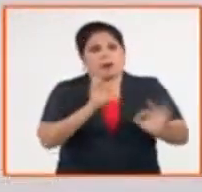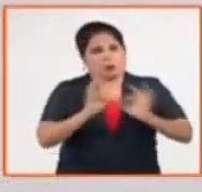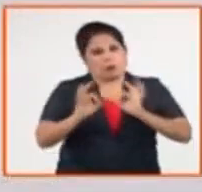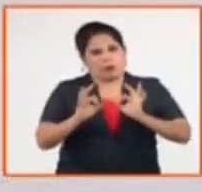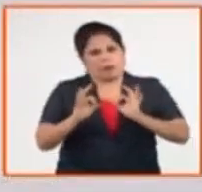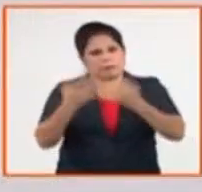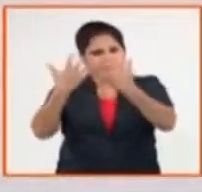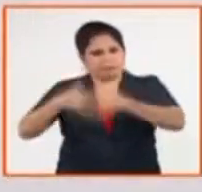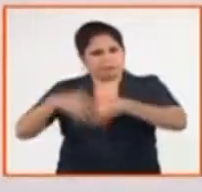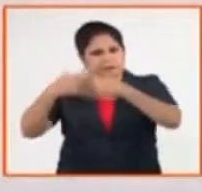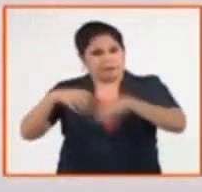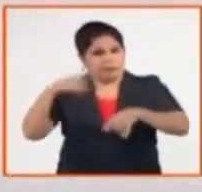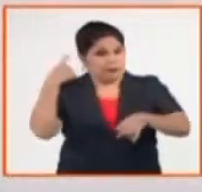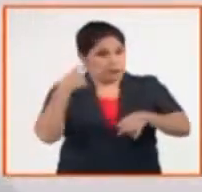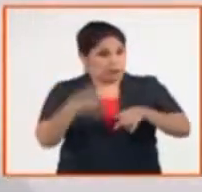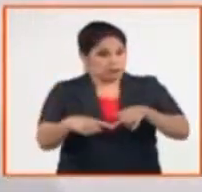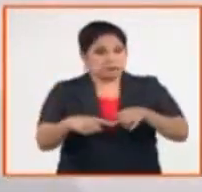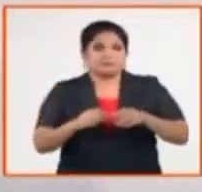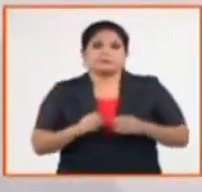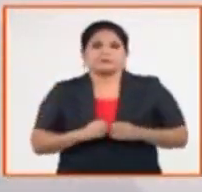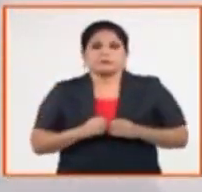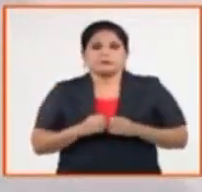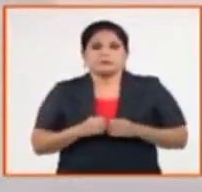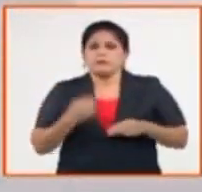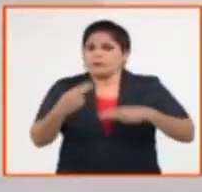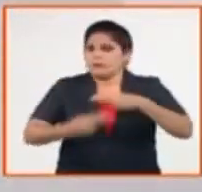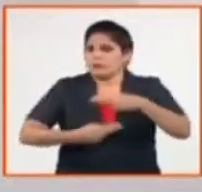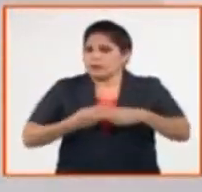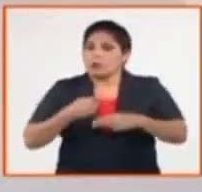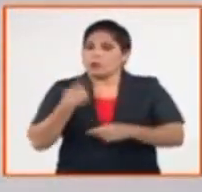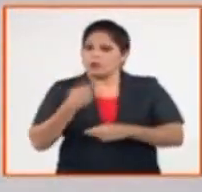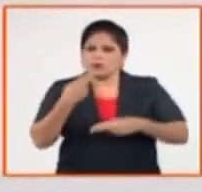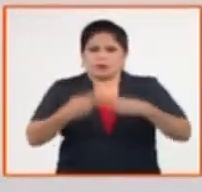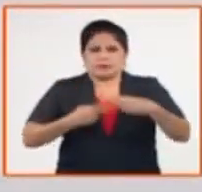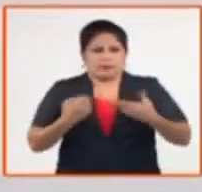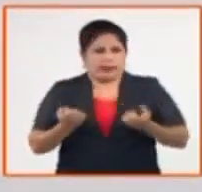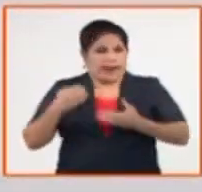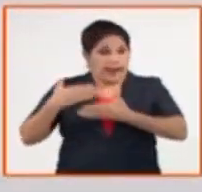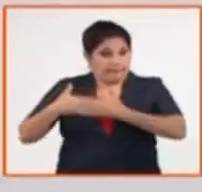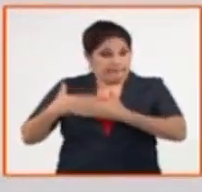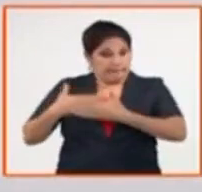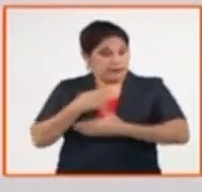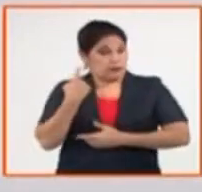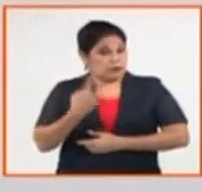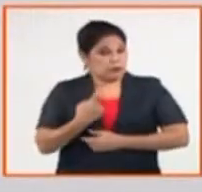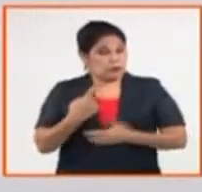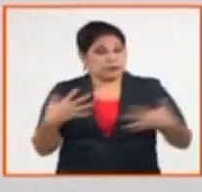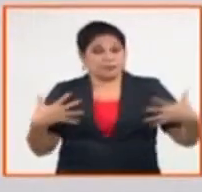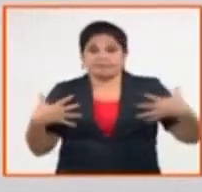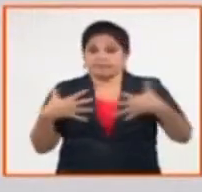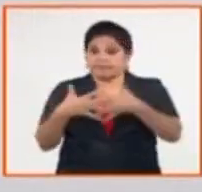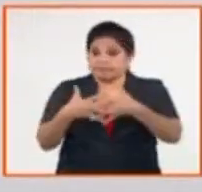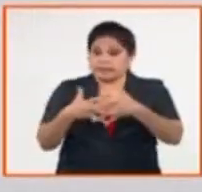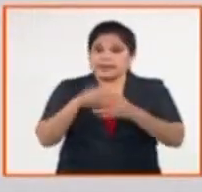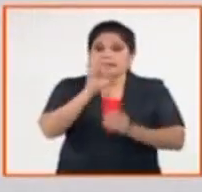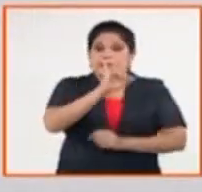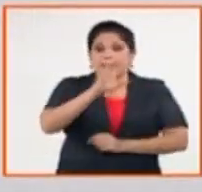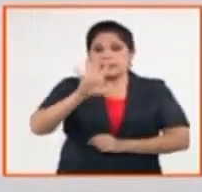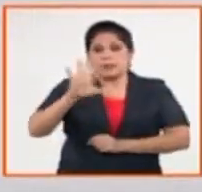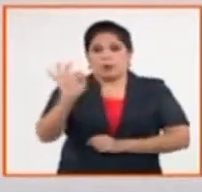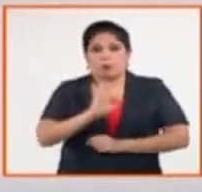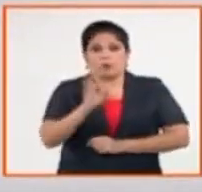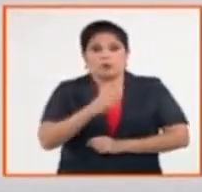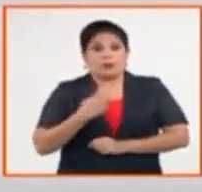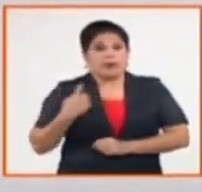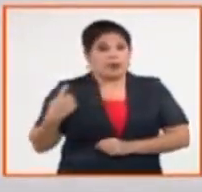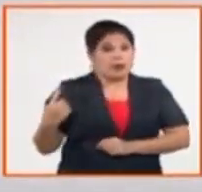toda la trazabilidad de las operaciones. Por lo tanto, tenemos que decir que se interviene directamente en el 75%